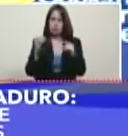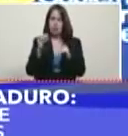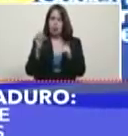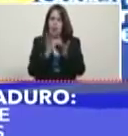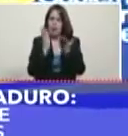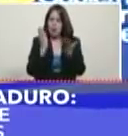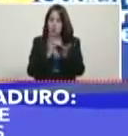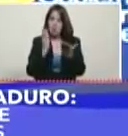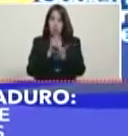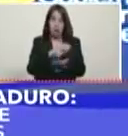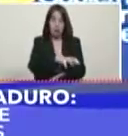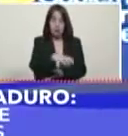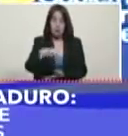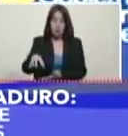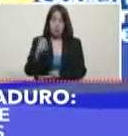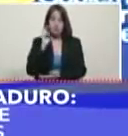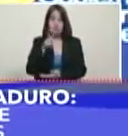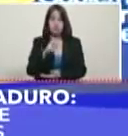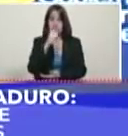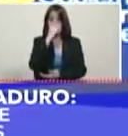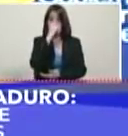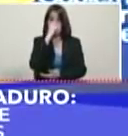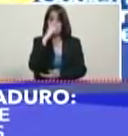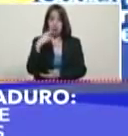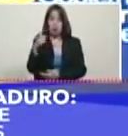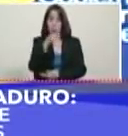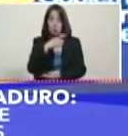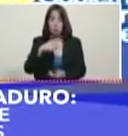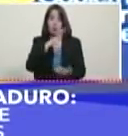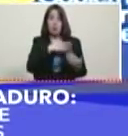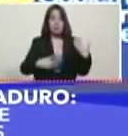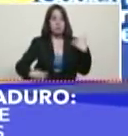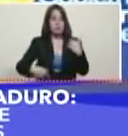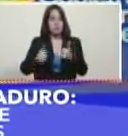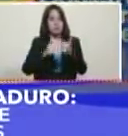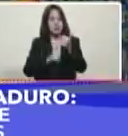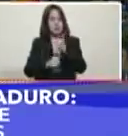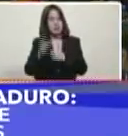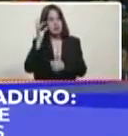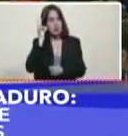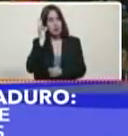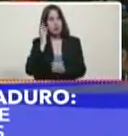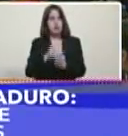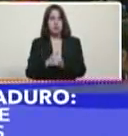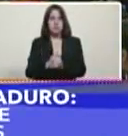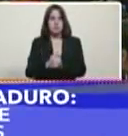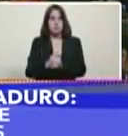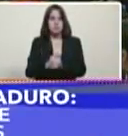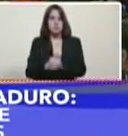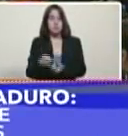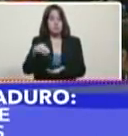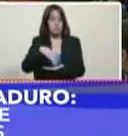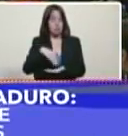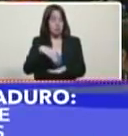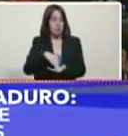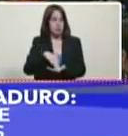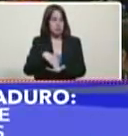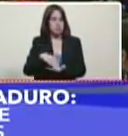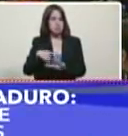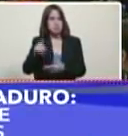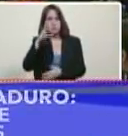Hay que buscarlos. Señora vicepresidenta, cuando el compañero Héctor Rodríguez era ministro de